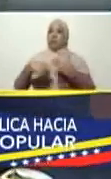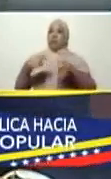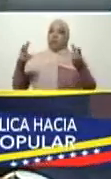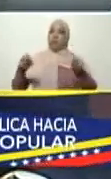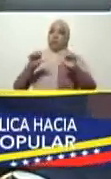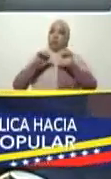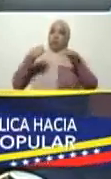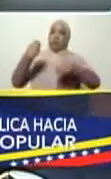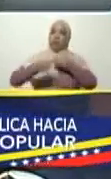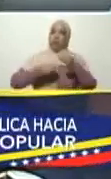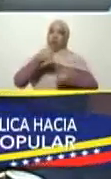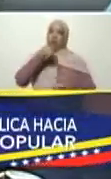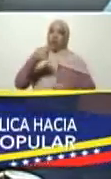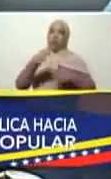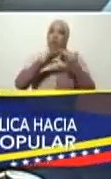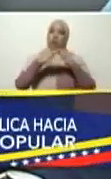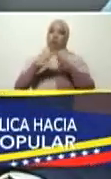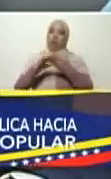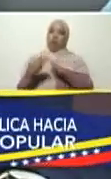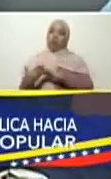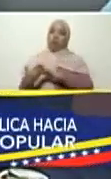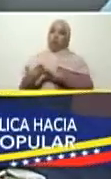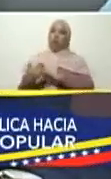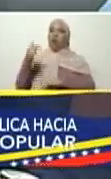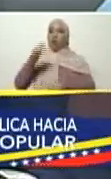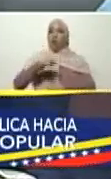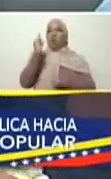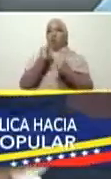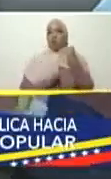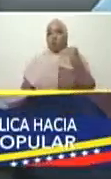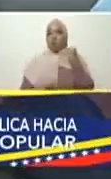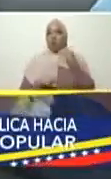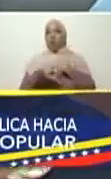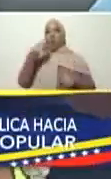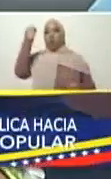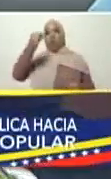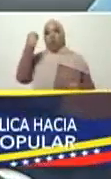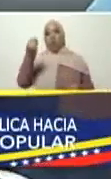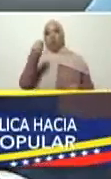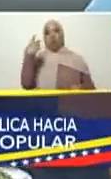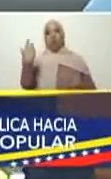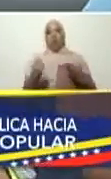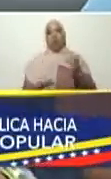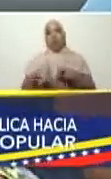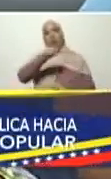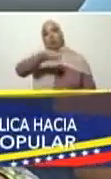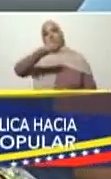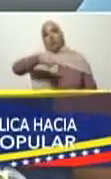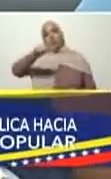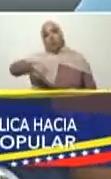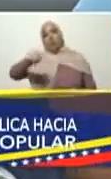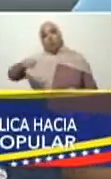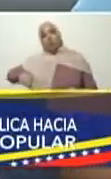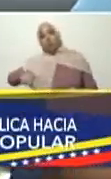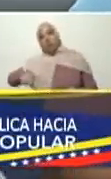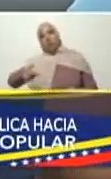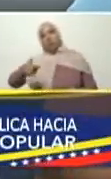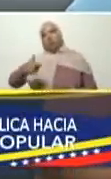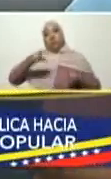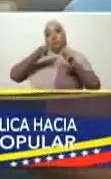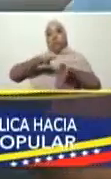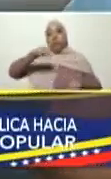nacen, que es la comuna, ¿no? Y por último, lo que usted hablaba, cómo le hablamos a las mayorías, a esas mayorías que a veces ven